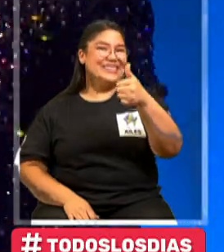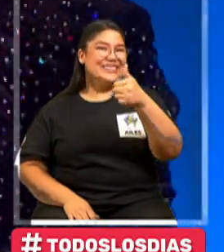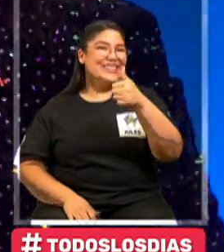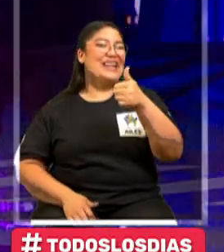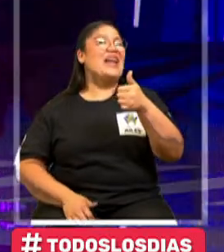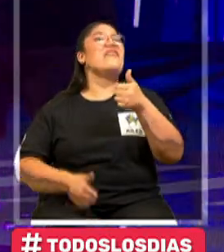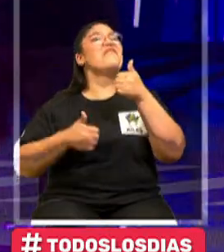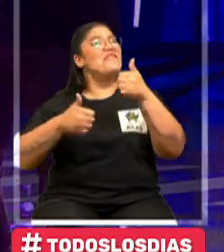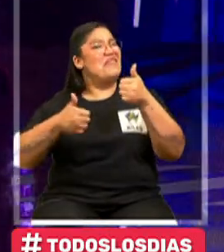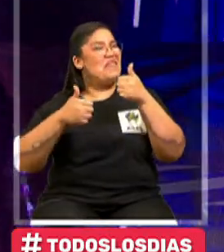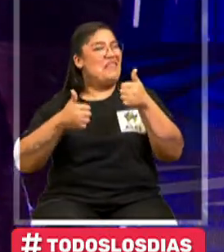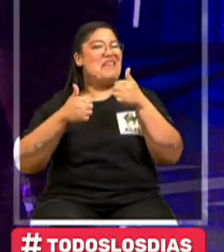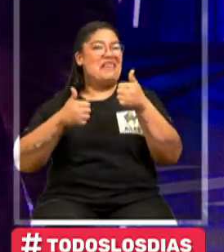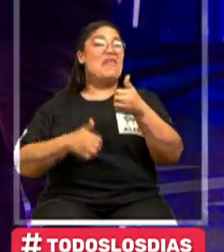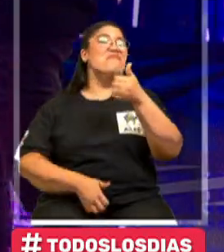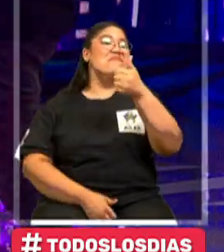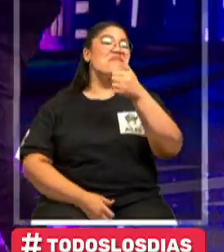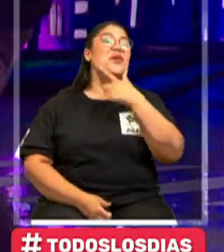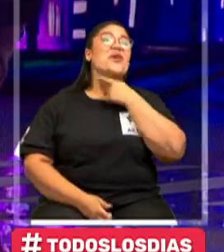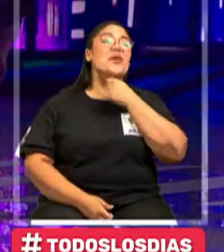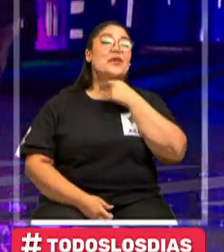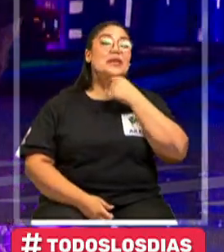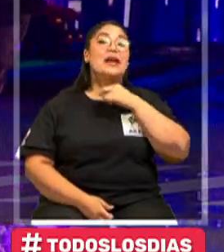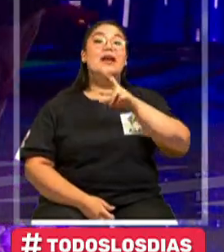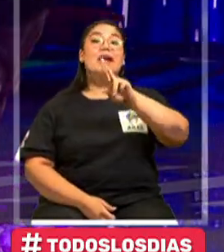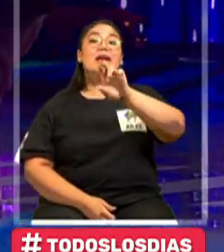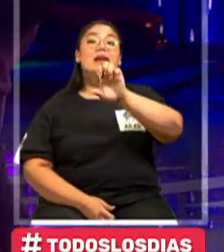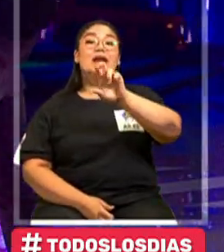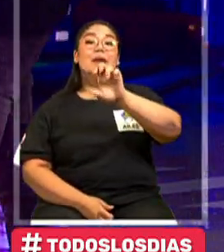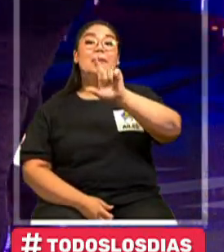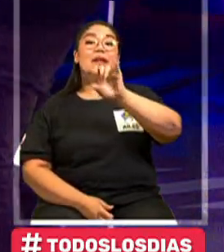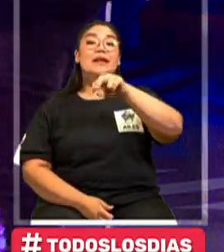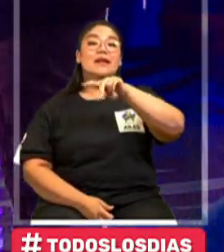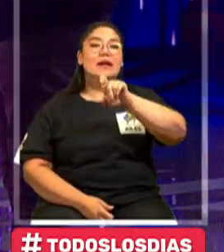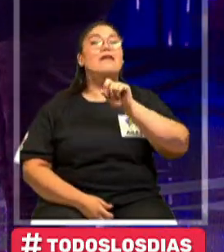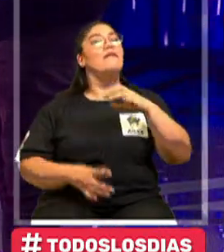¡Para arriba! ¡Fantástico! Repe, felicidades, ¿ah? ¡Felicidades, no, Leo! Que...